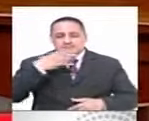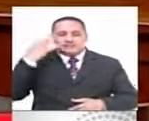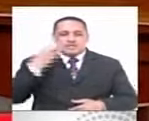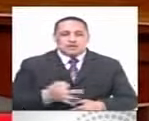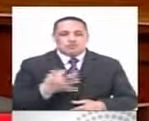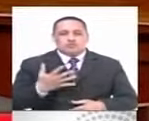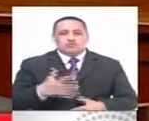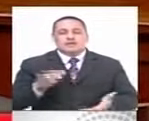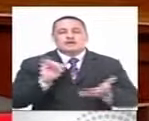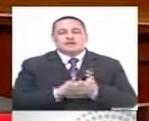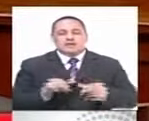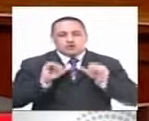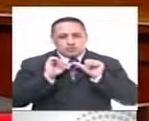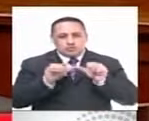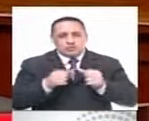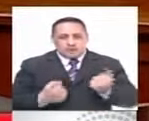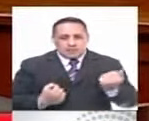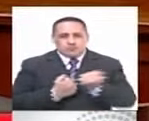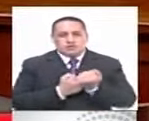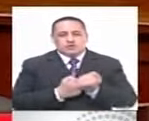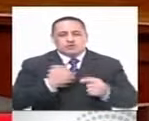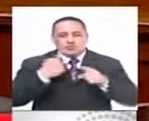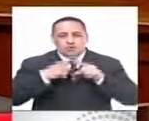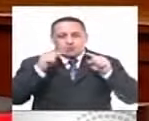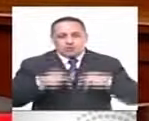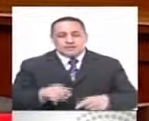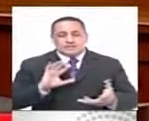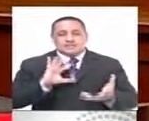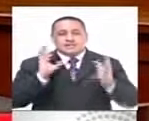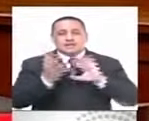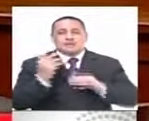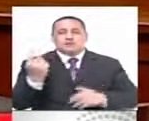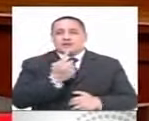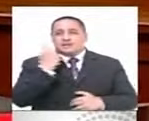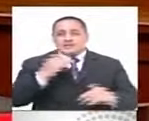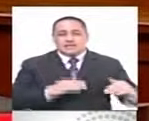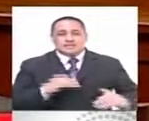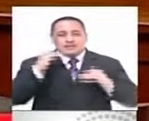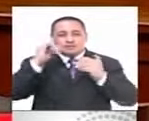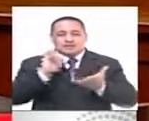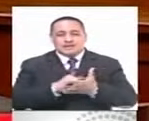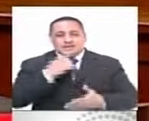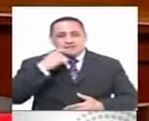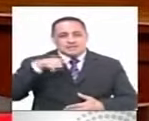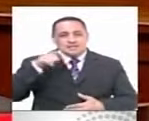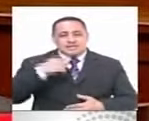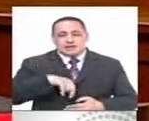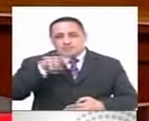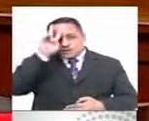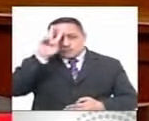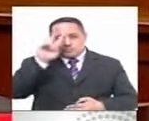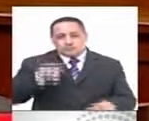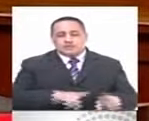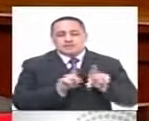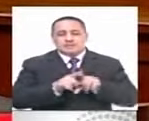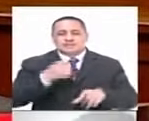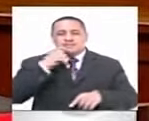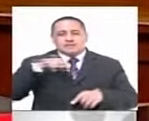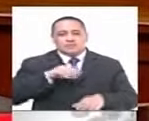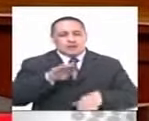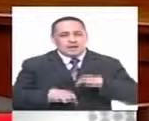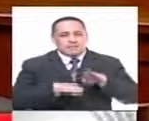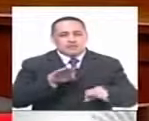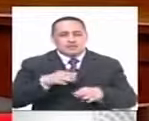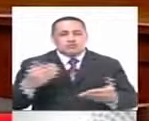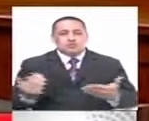seguridad que seguimos apostando por esta transformación estructural que necesita el país. Necesitamos caminar